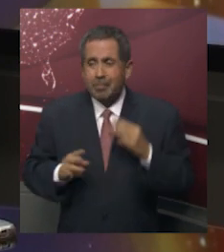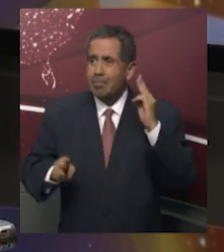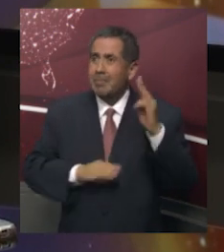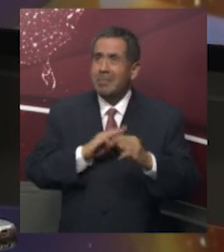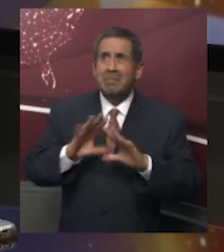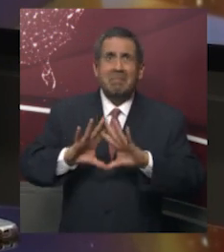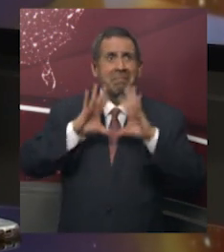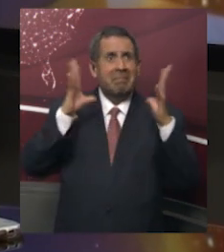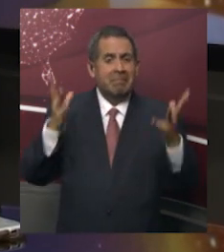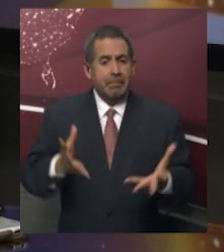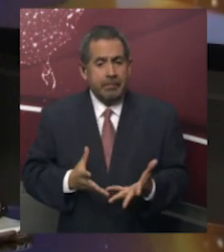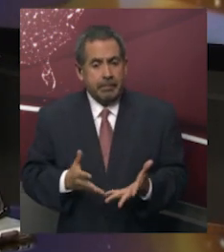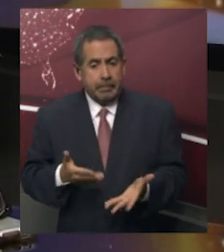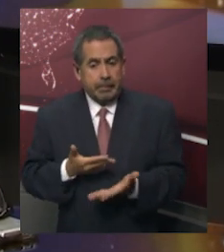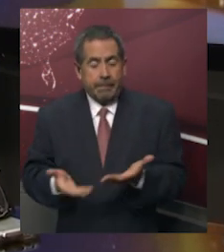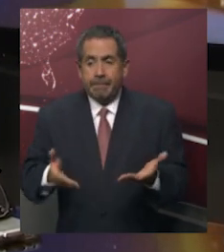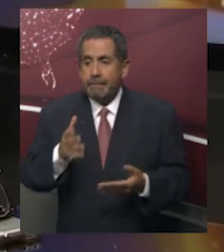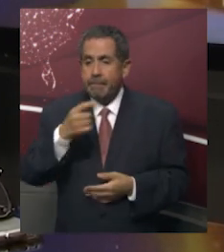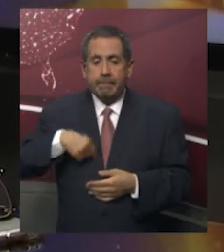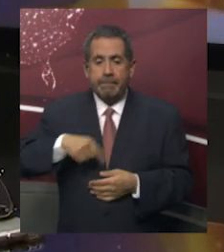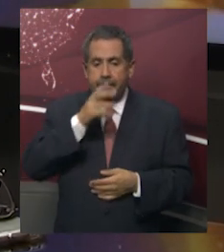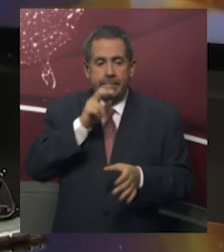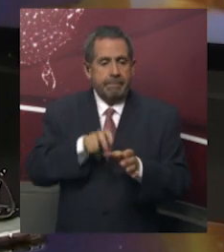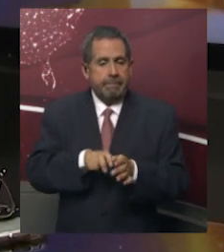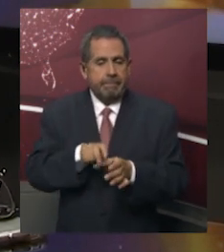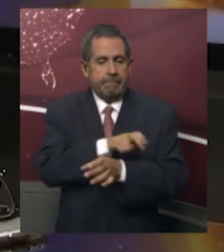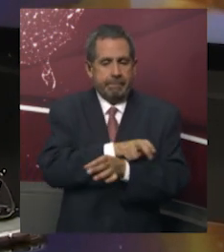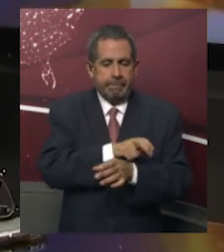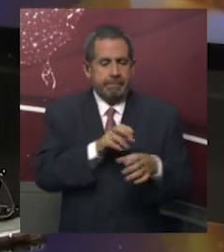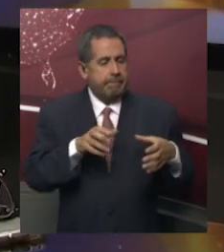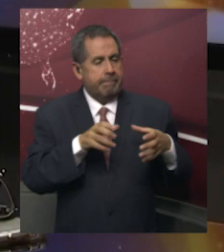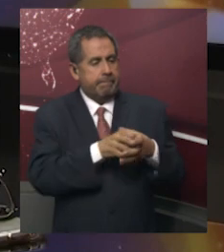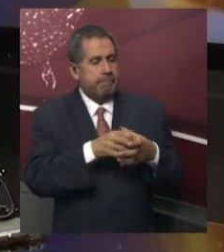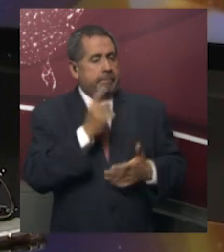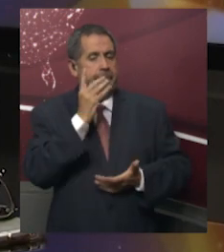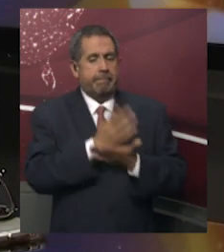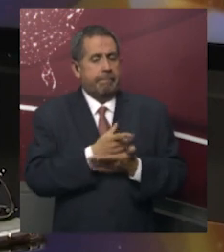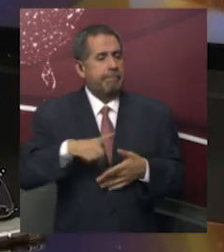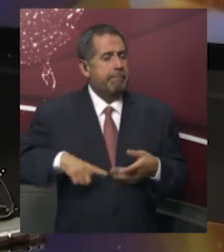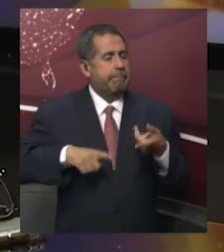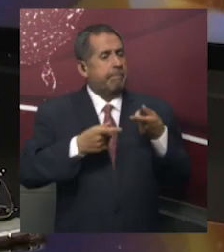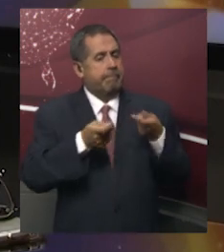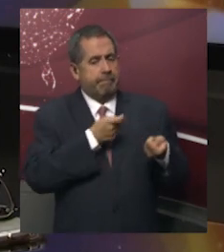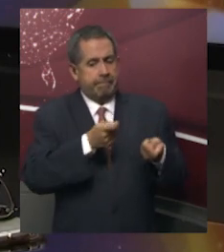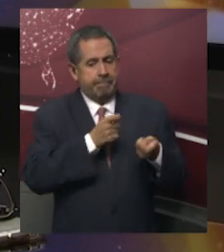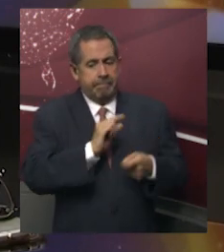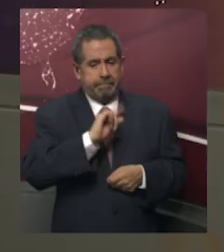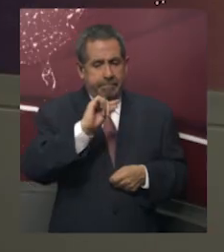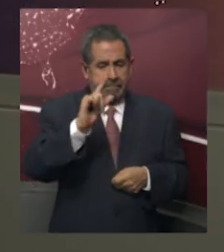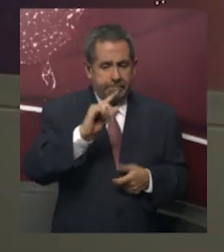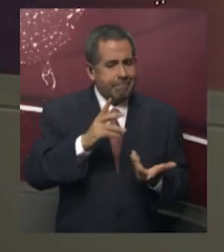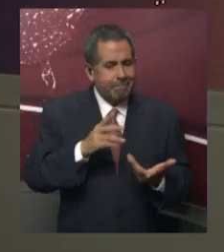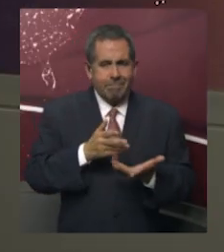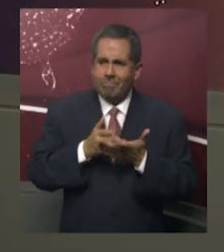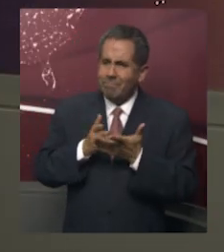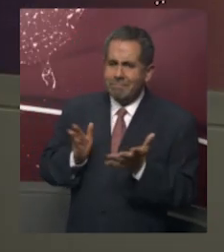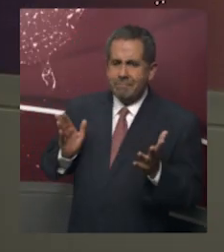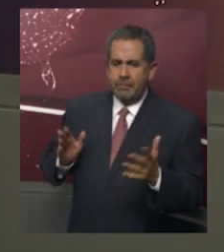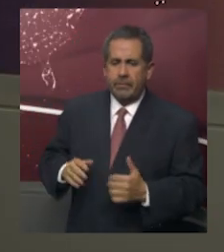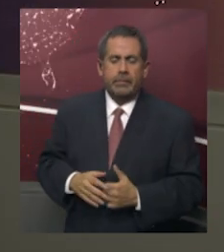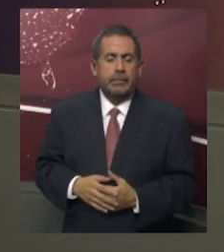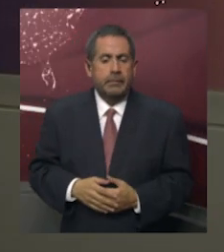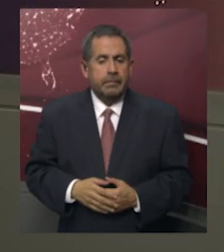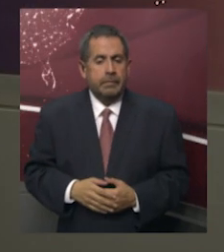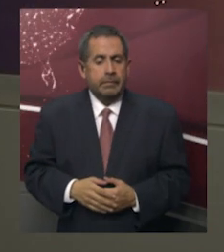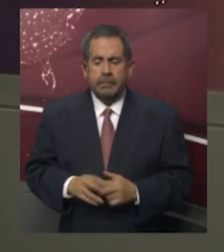global, hoy no podemos pensar que la diplomacia sea el monopolio nada más de los ejecutivos federales. El espíritu de